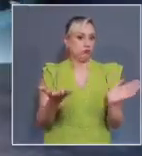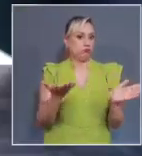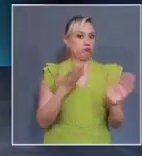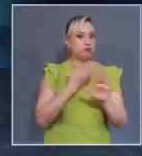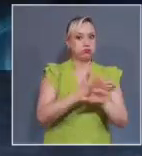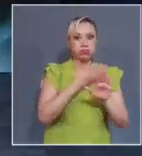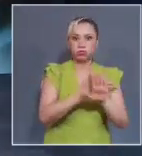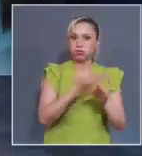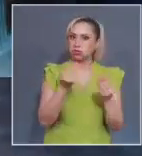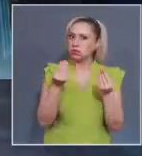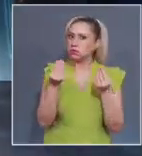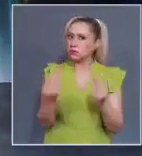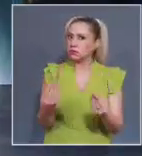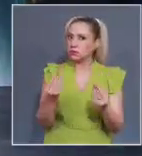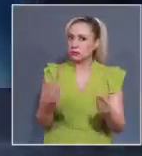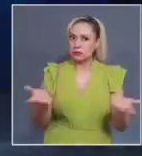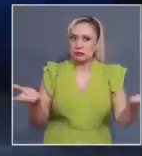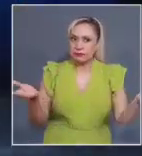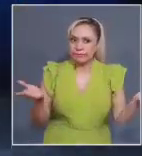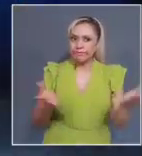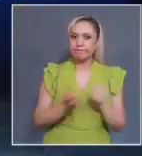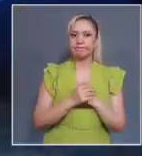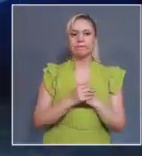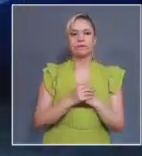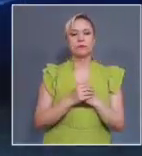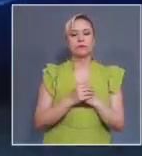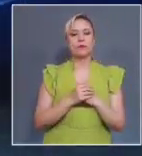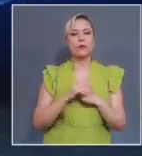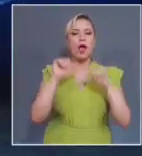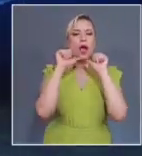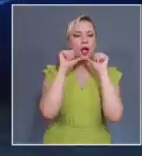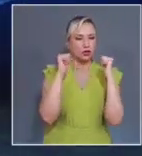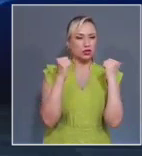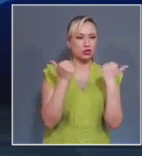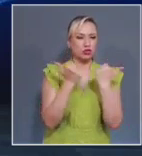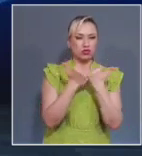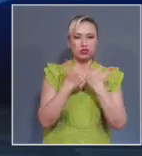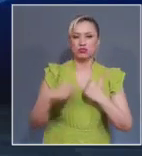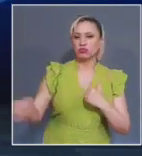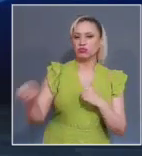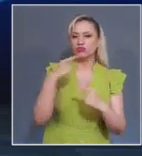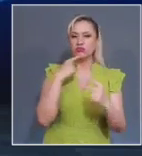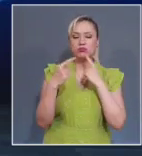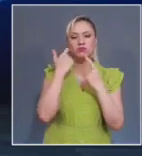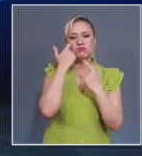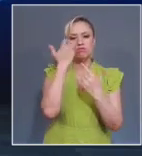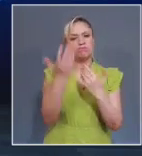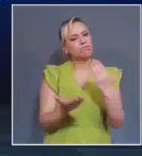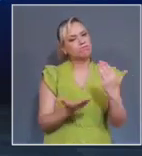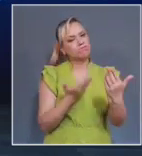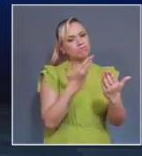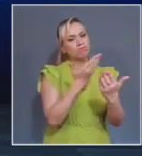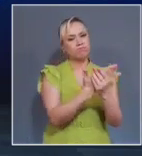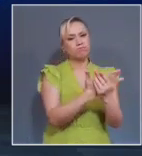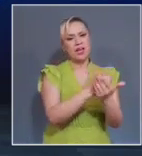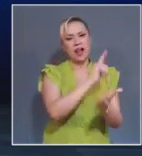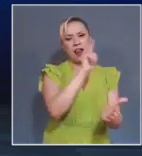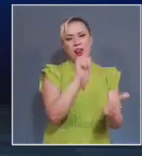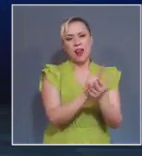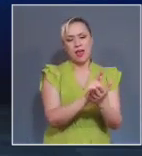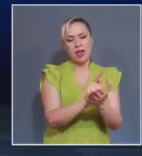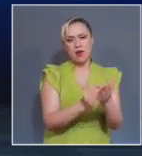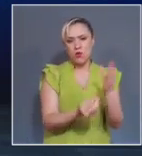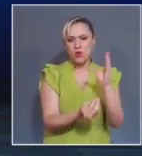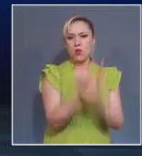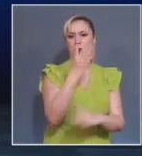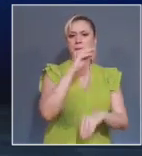Integrantes de una asociación civil adelantaron que presentarán una iniciativa para permitir la eutanasia, una práctica que apoya, se